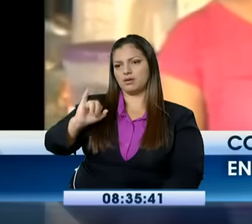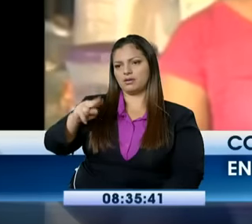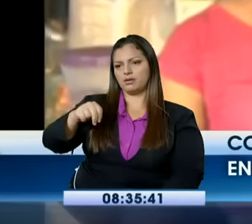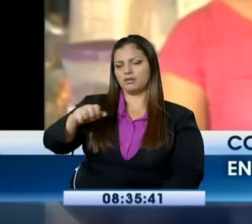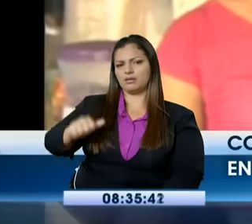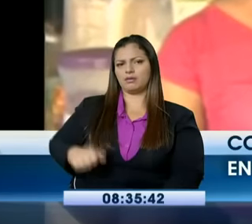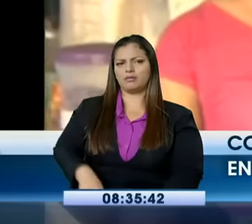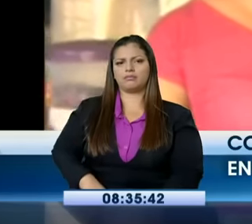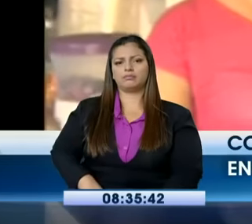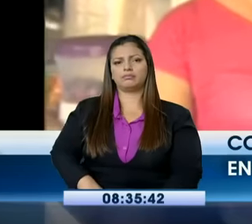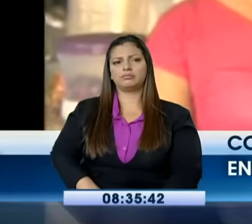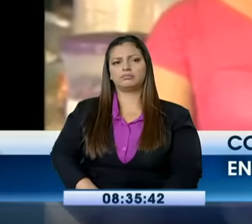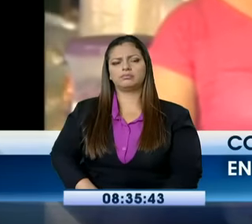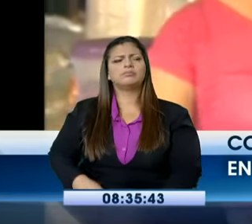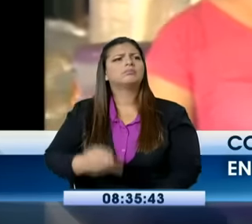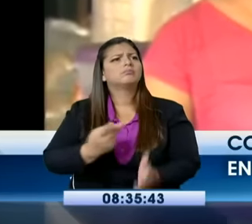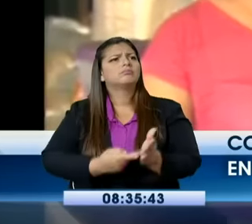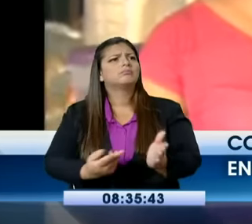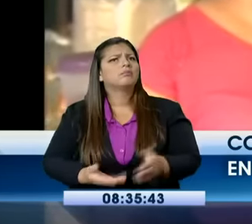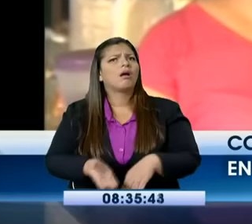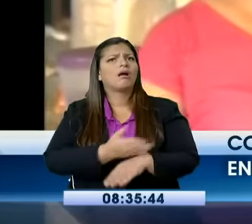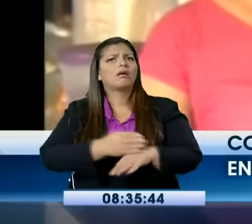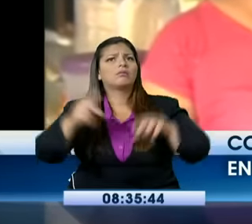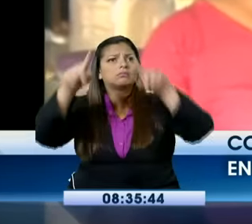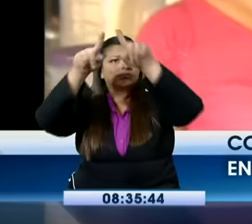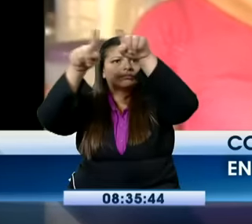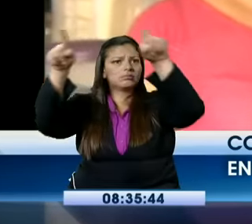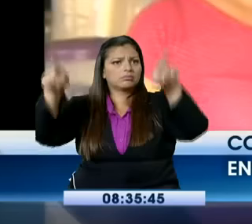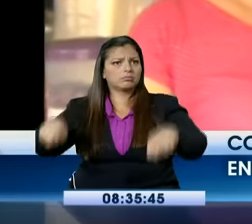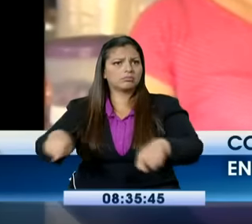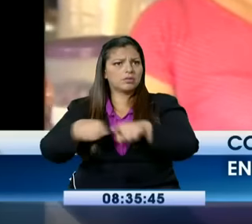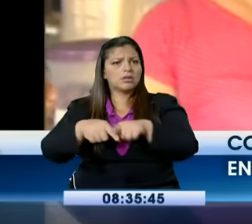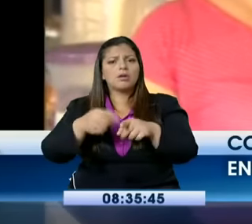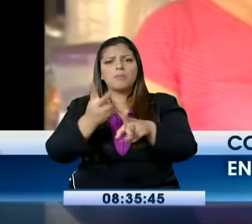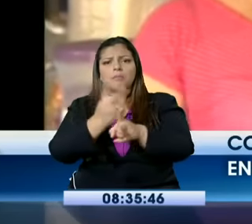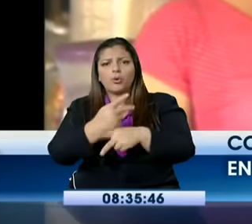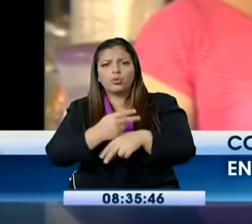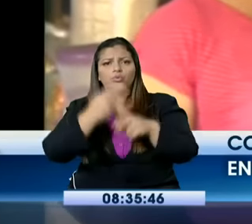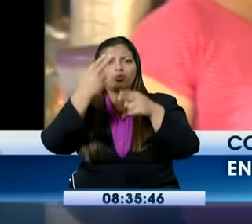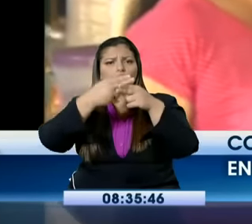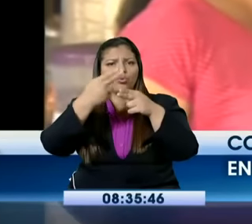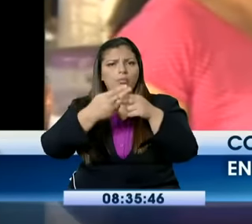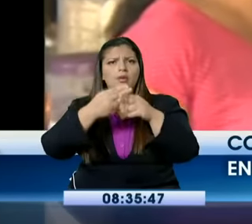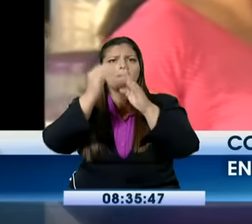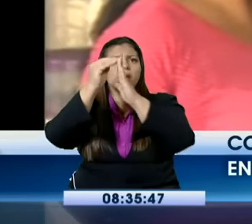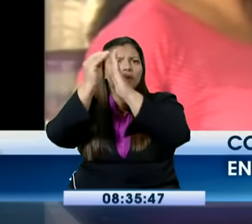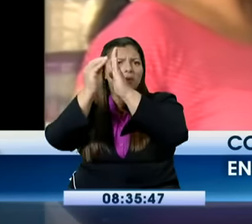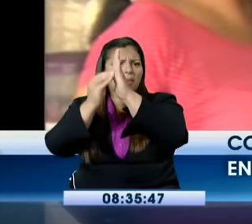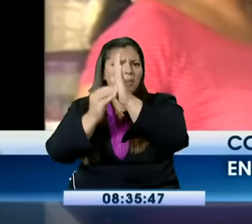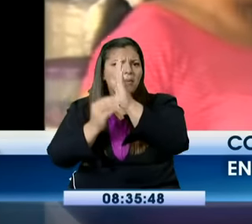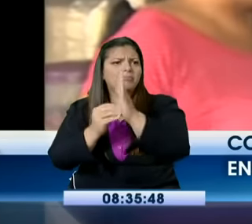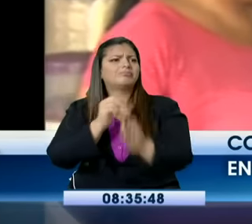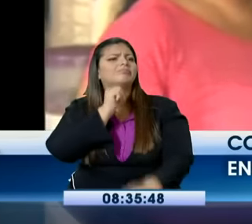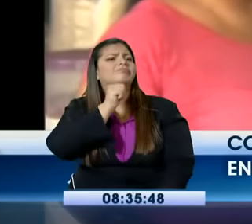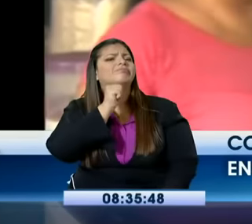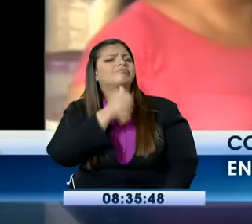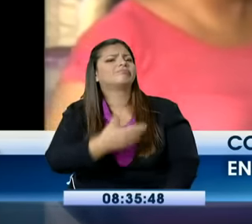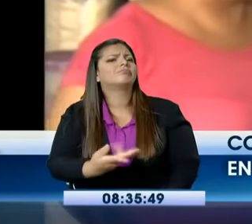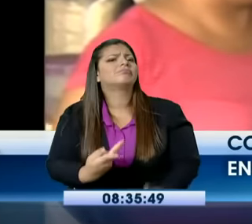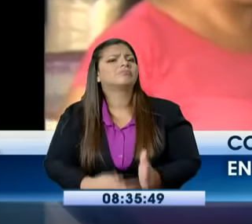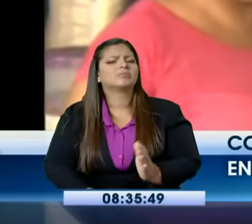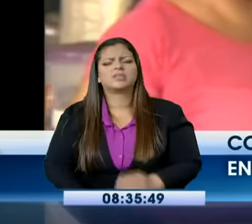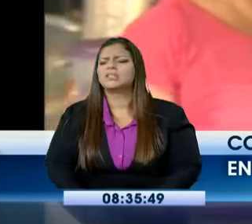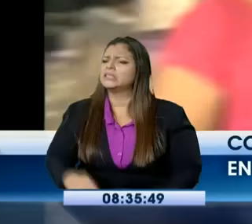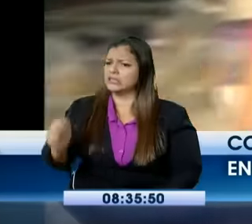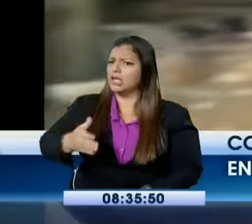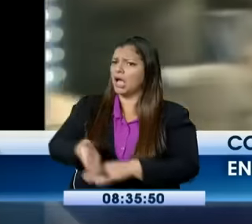de precios? Me olvidé de ponerme impuesto. Es decir, que usted sí sabía que tenía que colocar la lista. Sí, sí tenía, sino que como estaba sucio, sacamos para